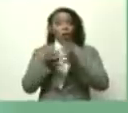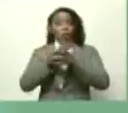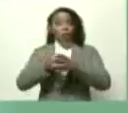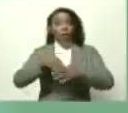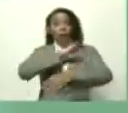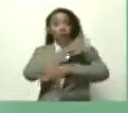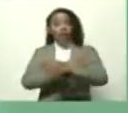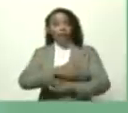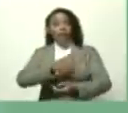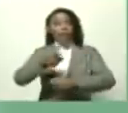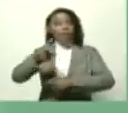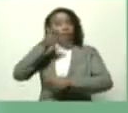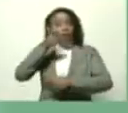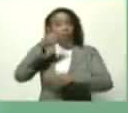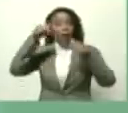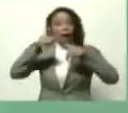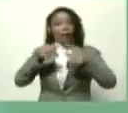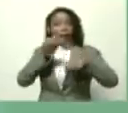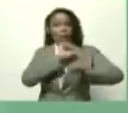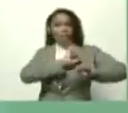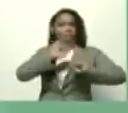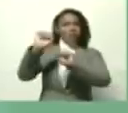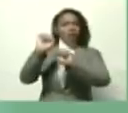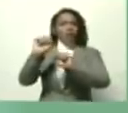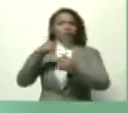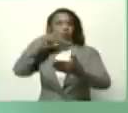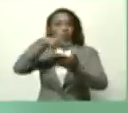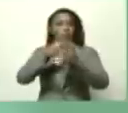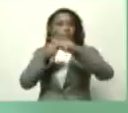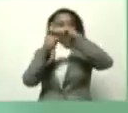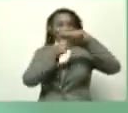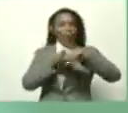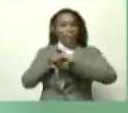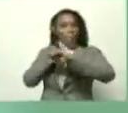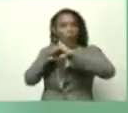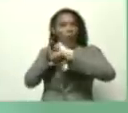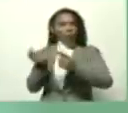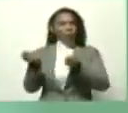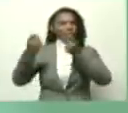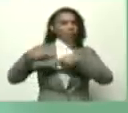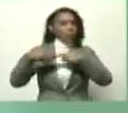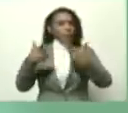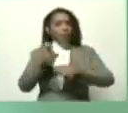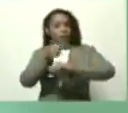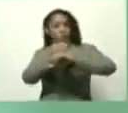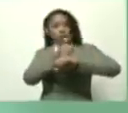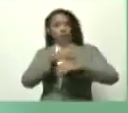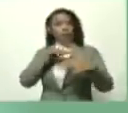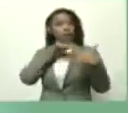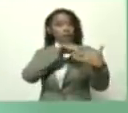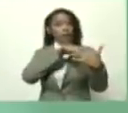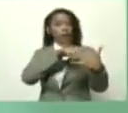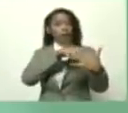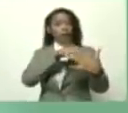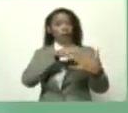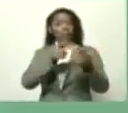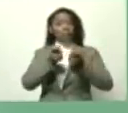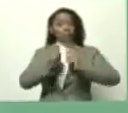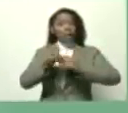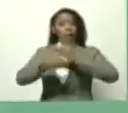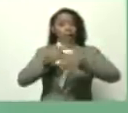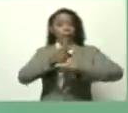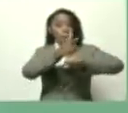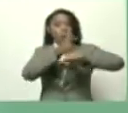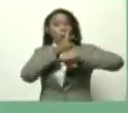neutralizar la acción agresiva de este llamado francotirador, pero estaba apostado con armas de guerra y hizo fuego